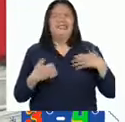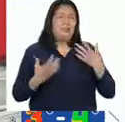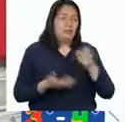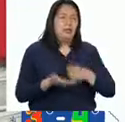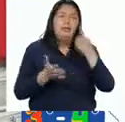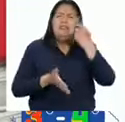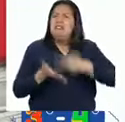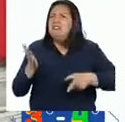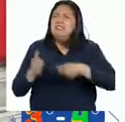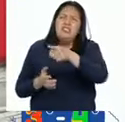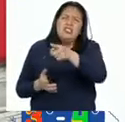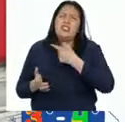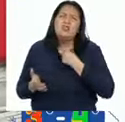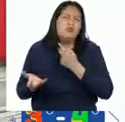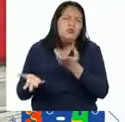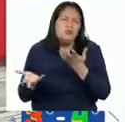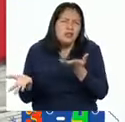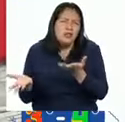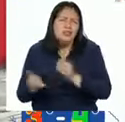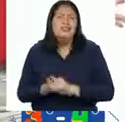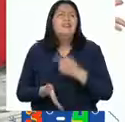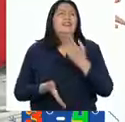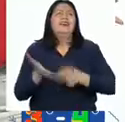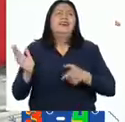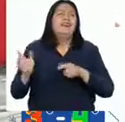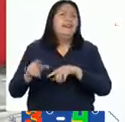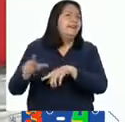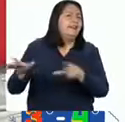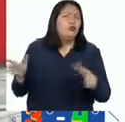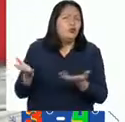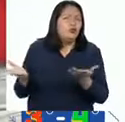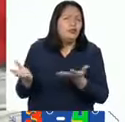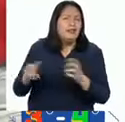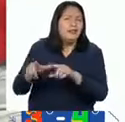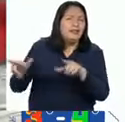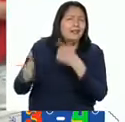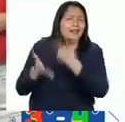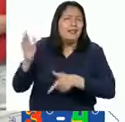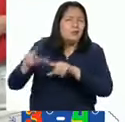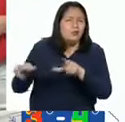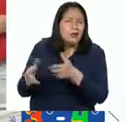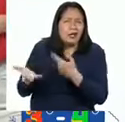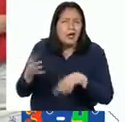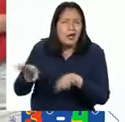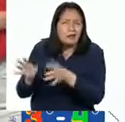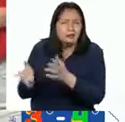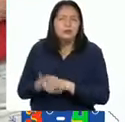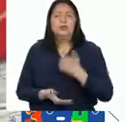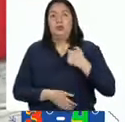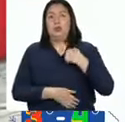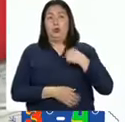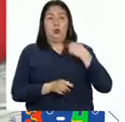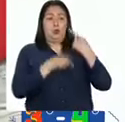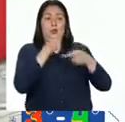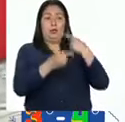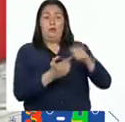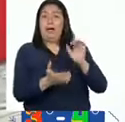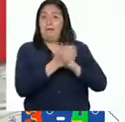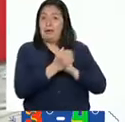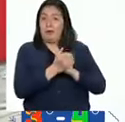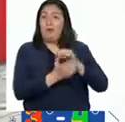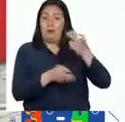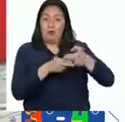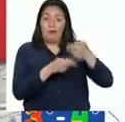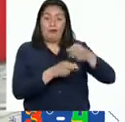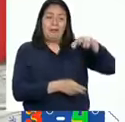¿Qué actividades les gusta a ustedes? ¿En qué espacio las realizamos? Bueno, les cuento que tengo un amigo llamado Pablo que